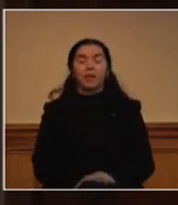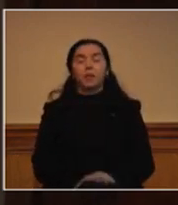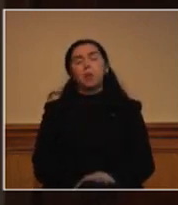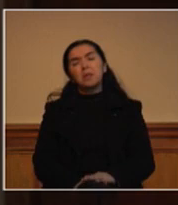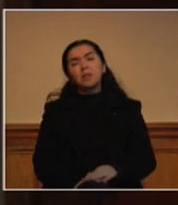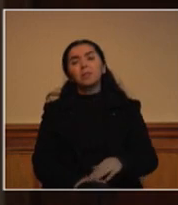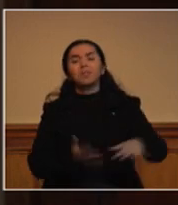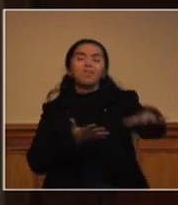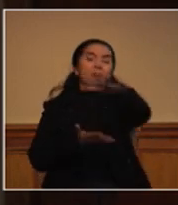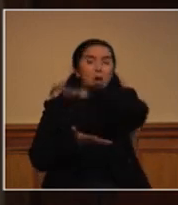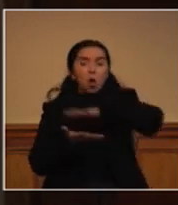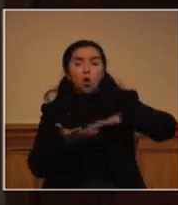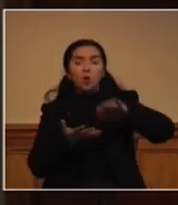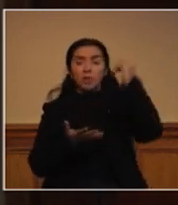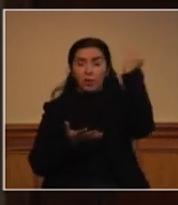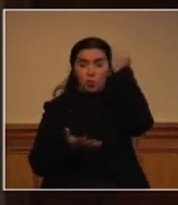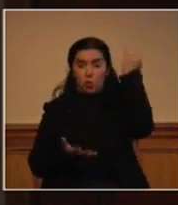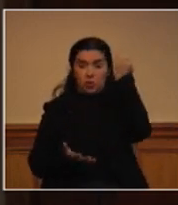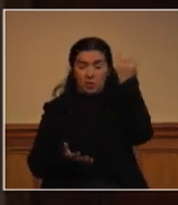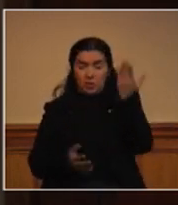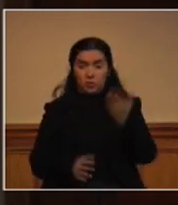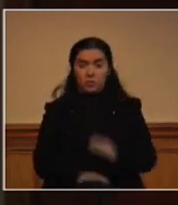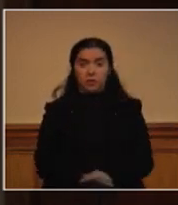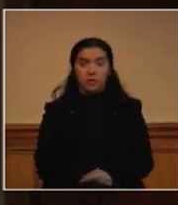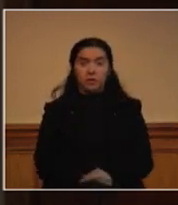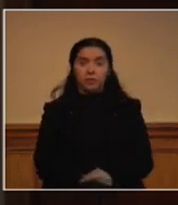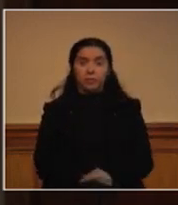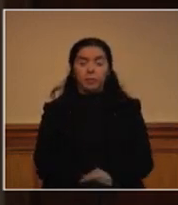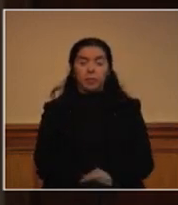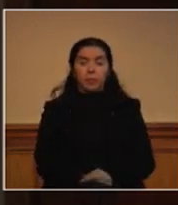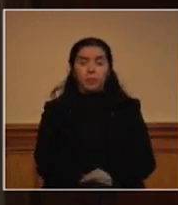del contexto internacional,